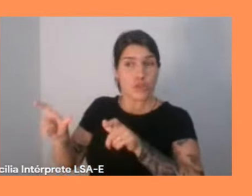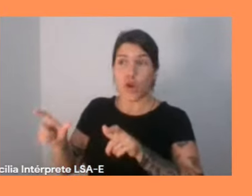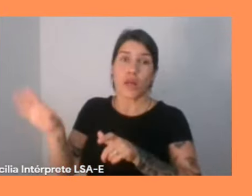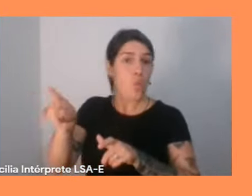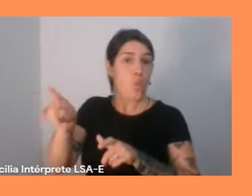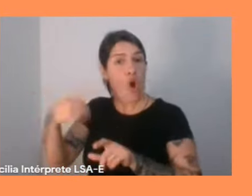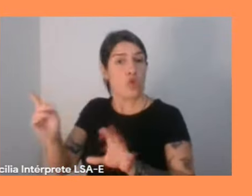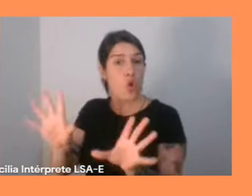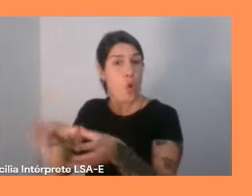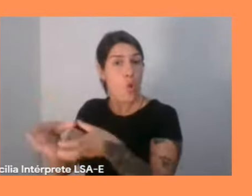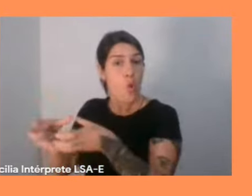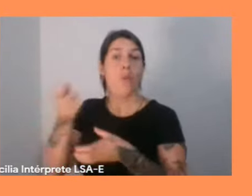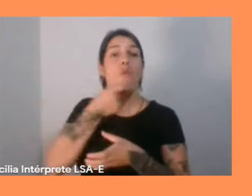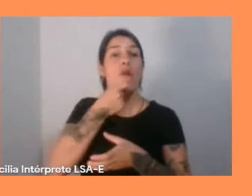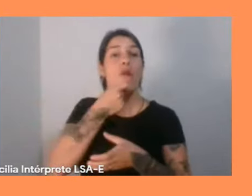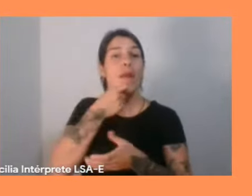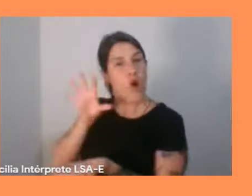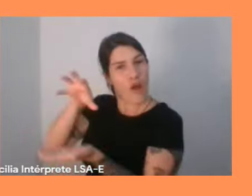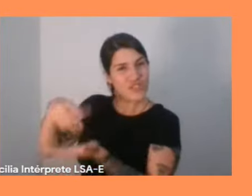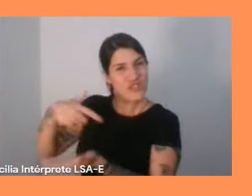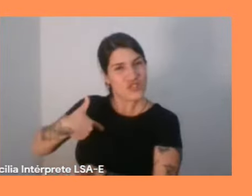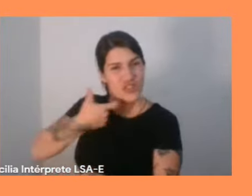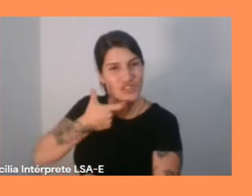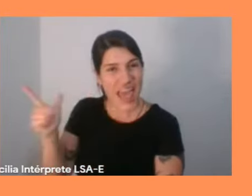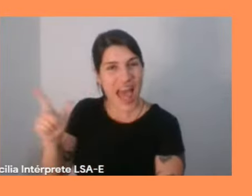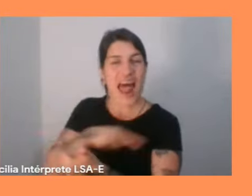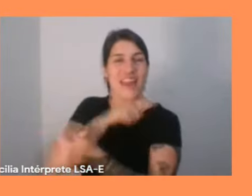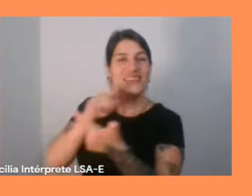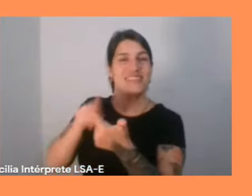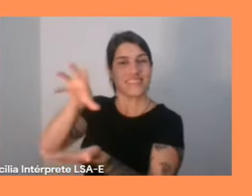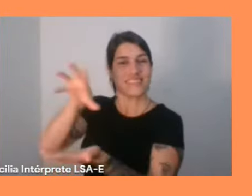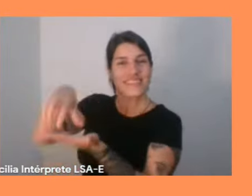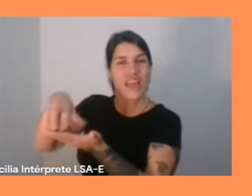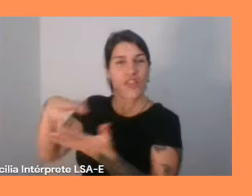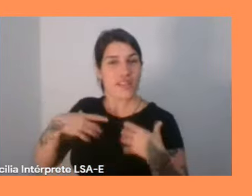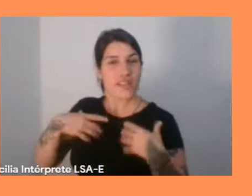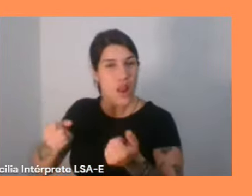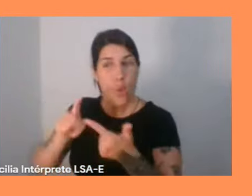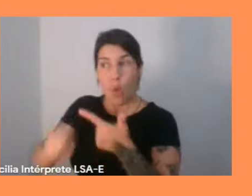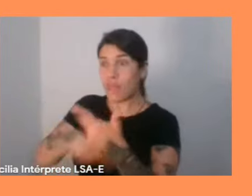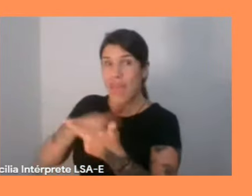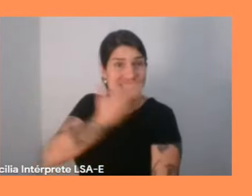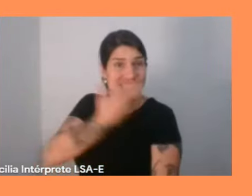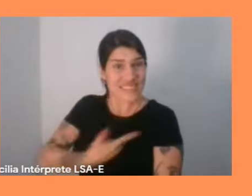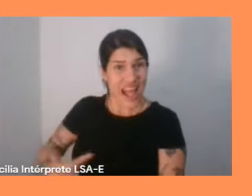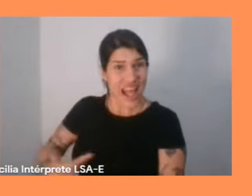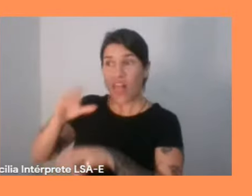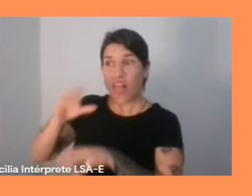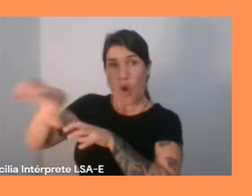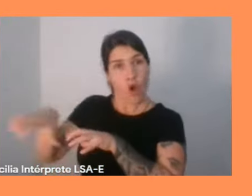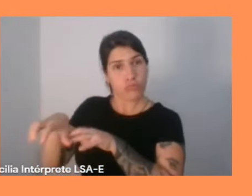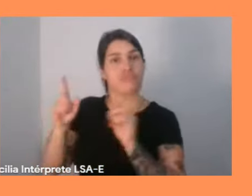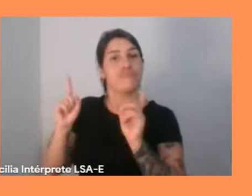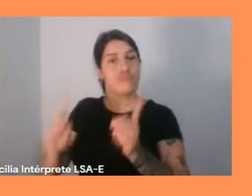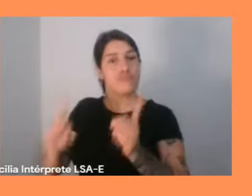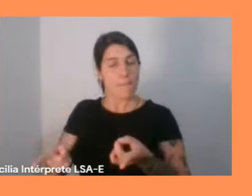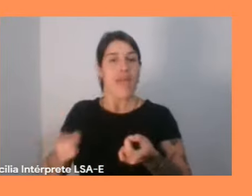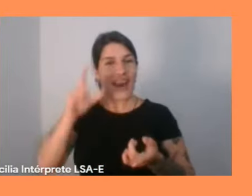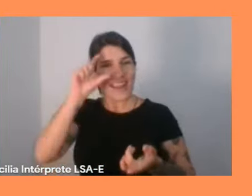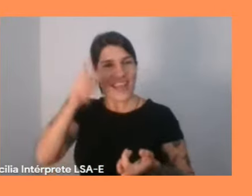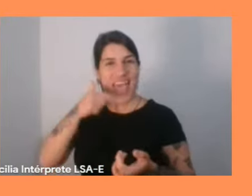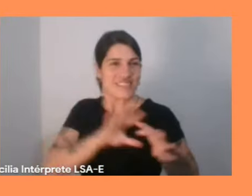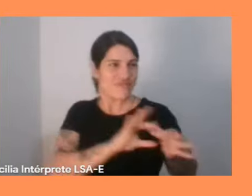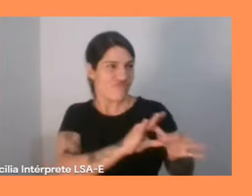otras instituciones del Estado. Es una oportunidad para pensar y transformar de manera colectiva